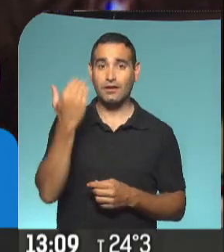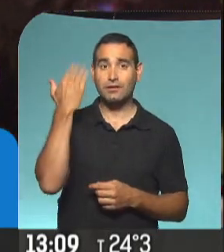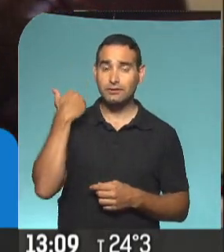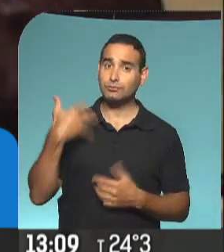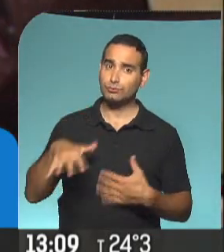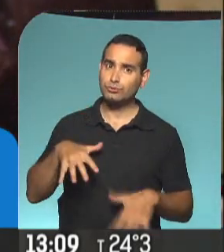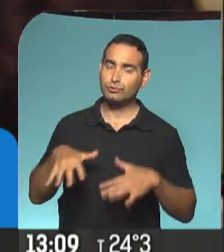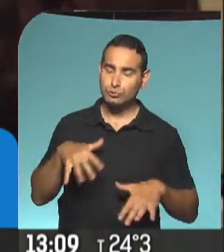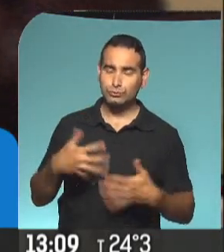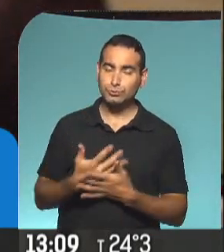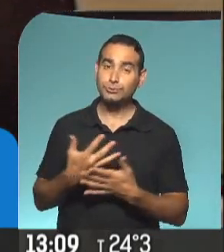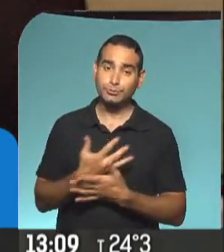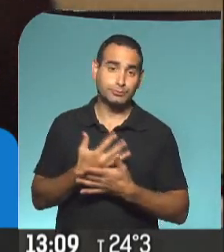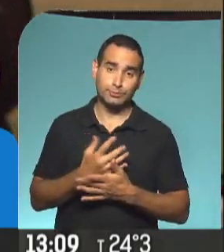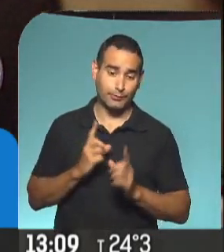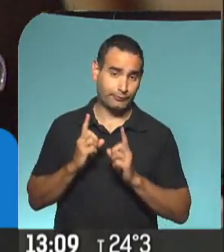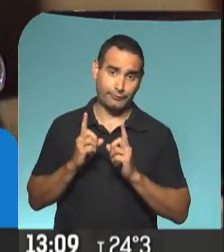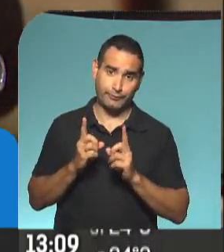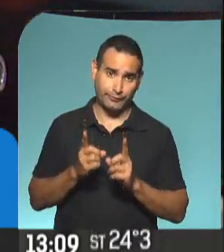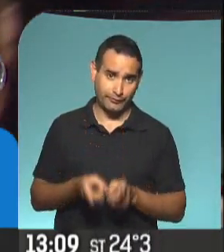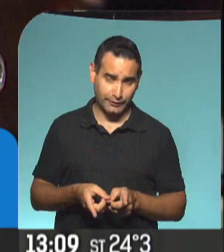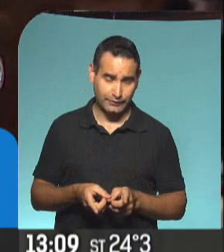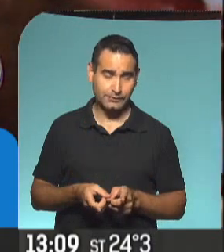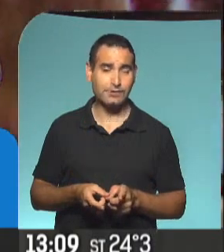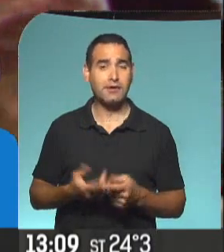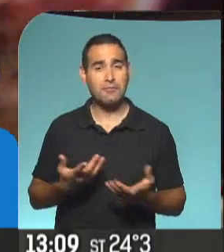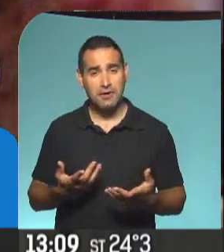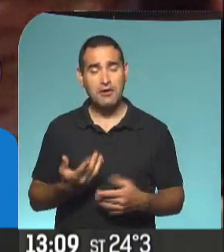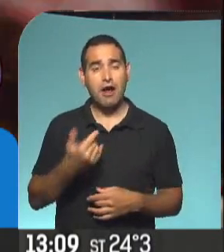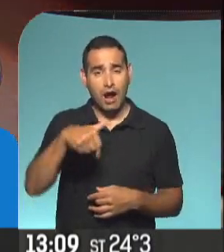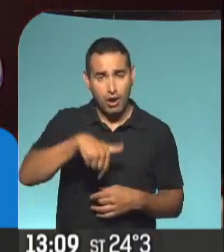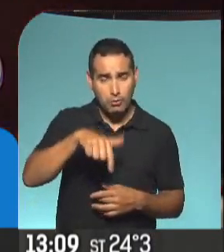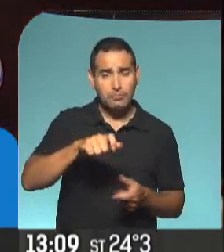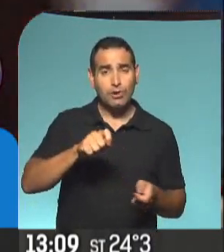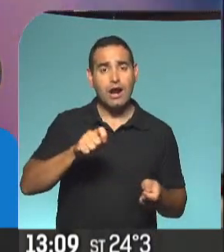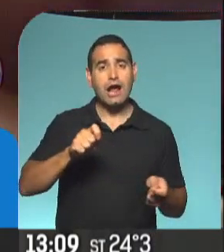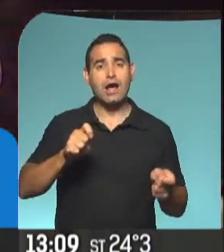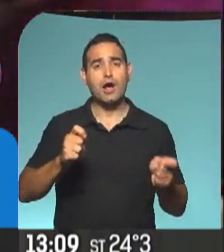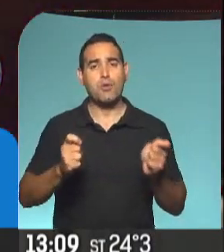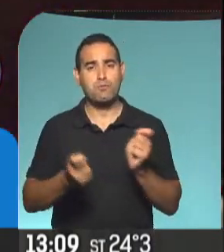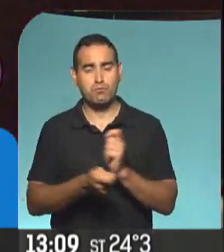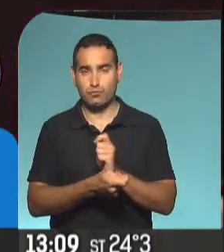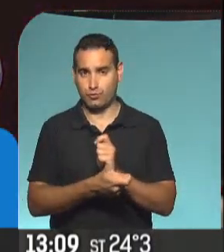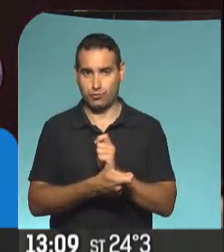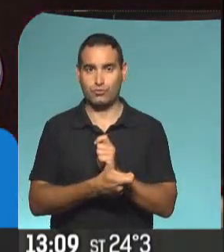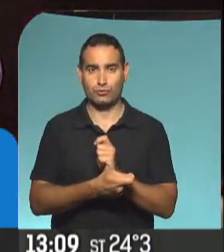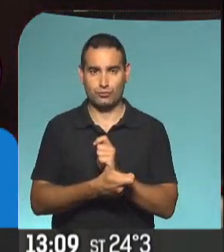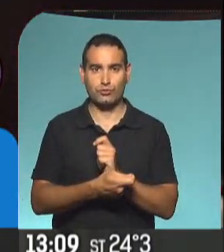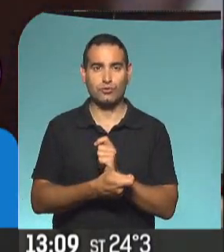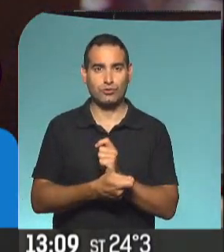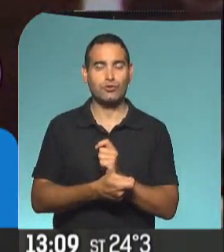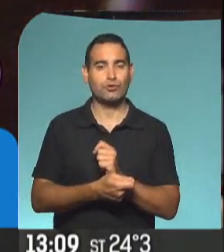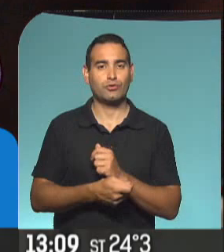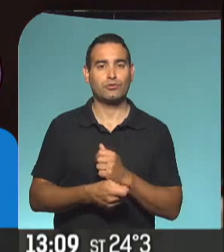mucho y seguimos pasando por mucho, aunque también hay que reconocer que hay un cambio de 180 grados en la actitud